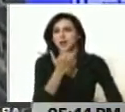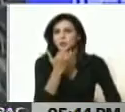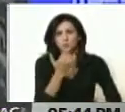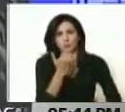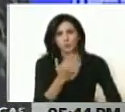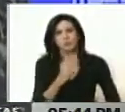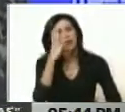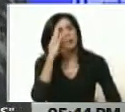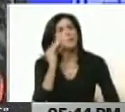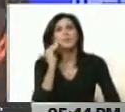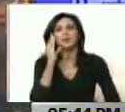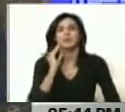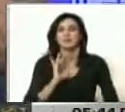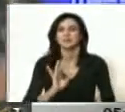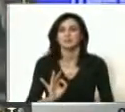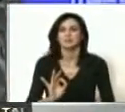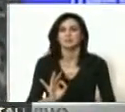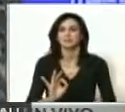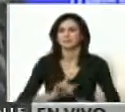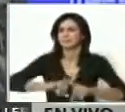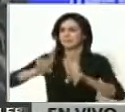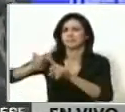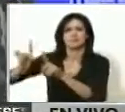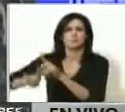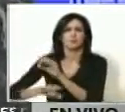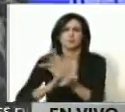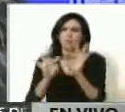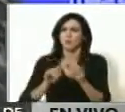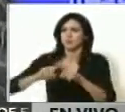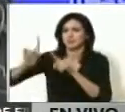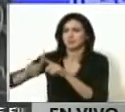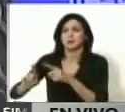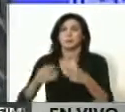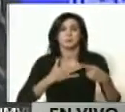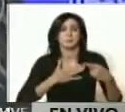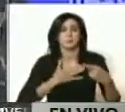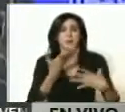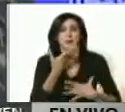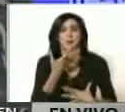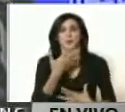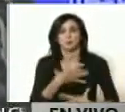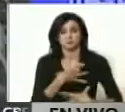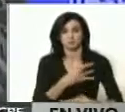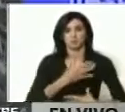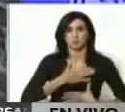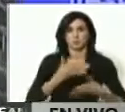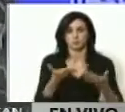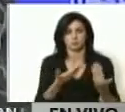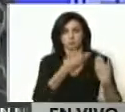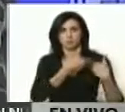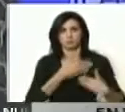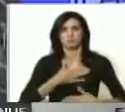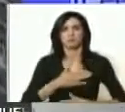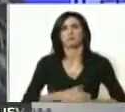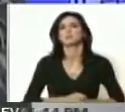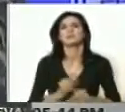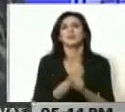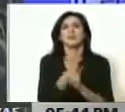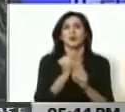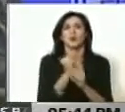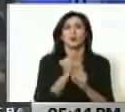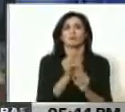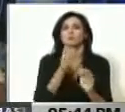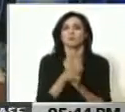una experiencia que funciona en distintas dimensiones. La dimensión que a mí me corresponde es el trabajo en